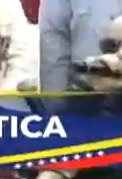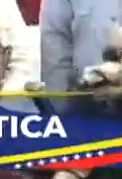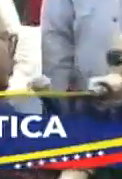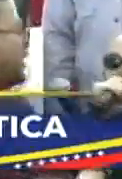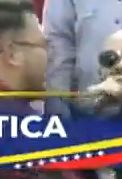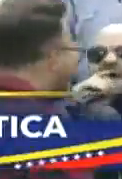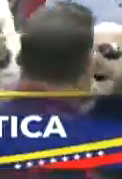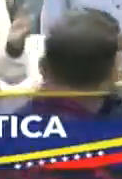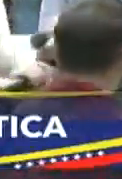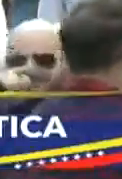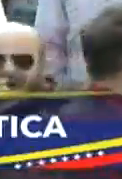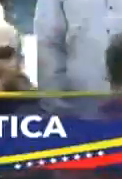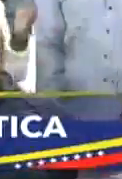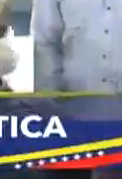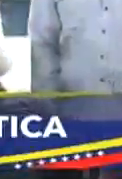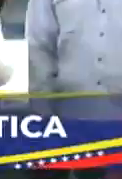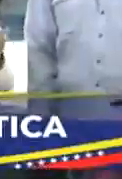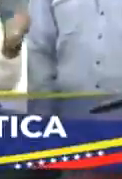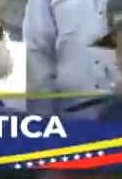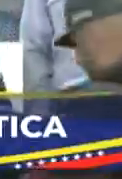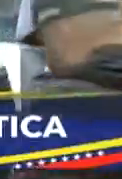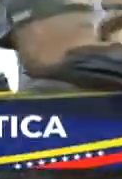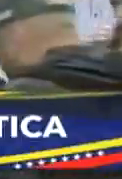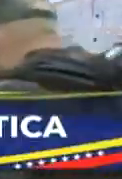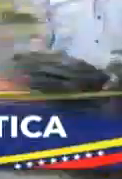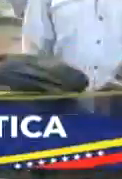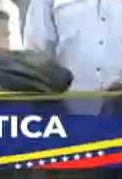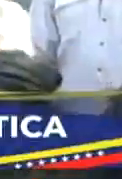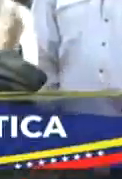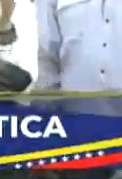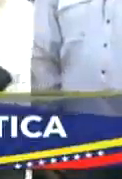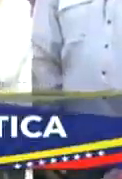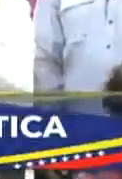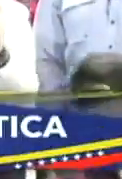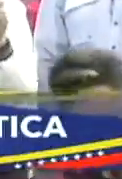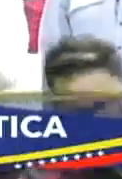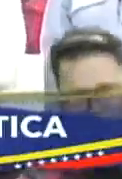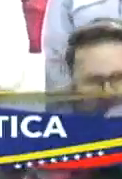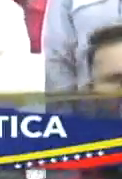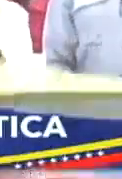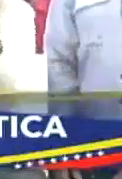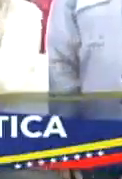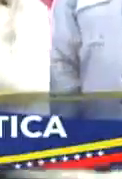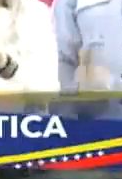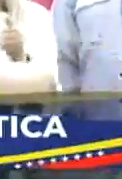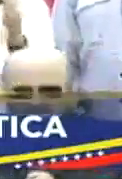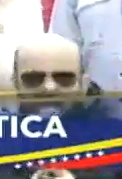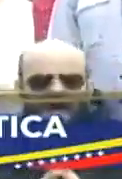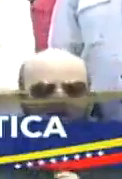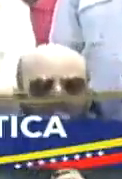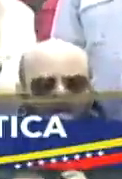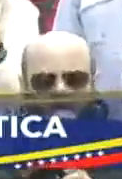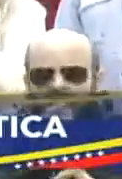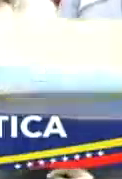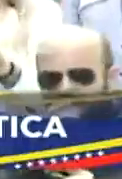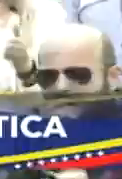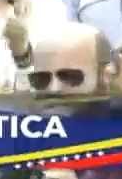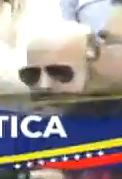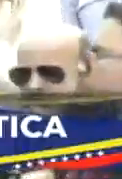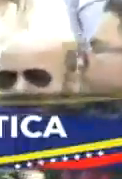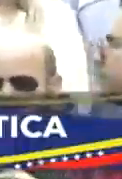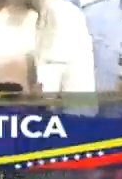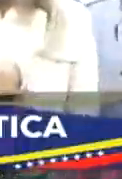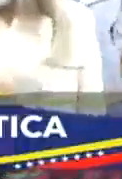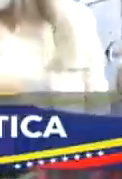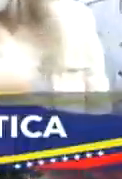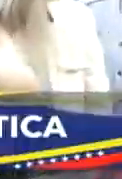que mantiene su respaldo a la revolución bolivariana, pero también a lo que ha sido este